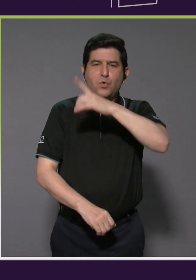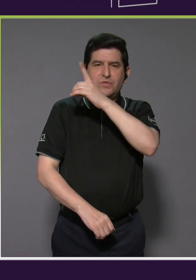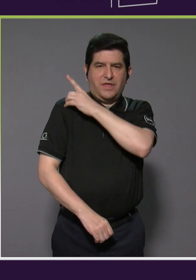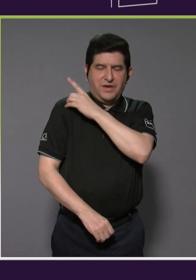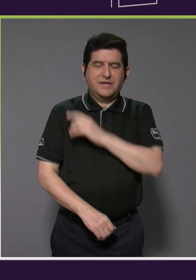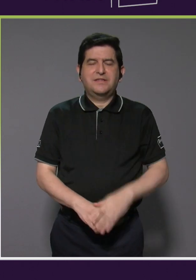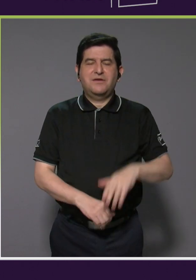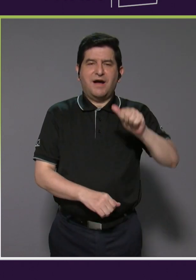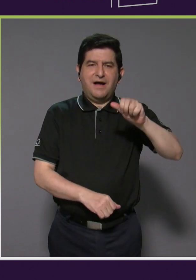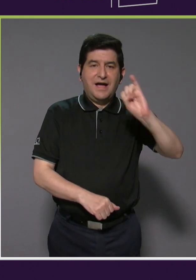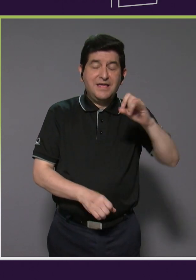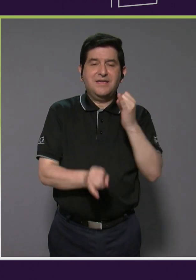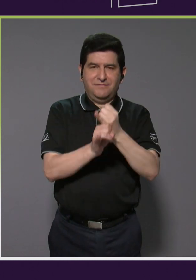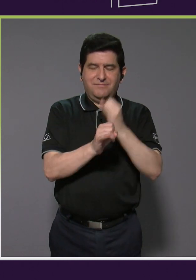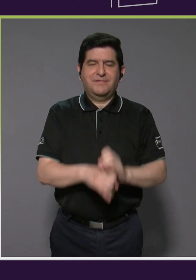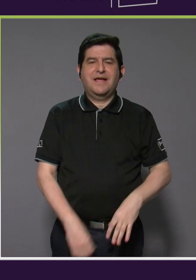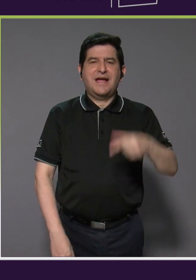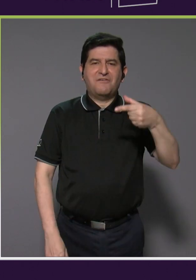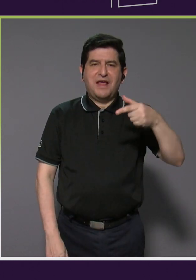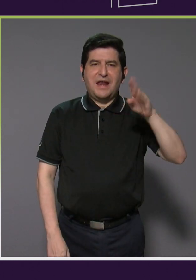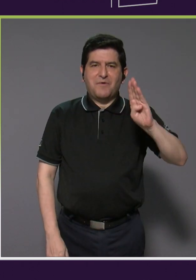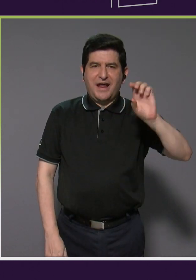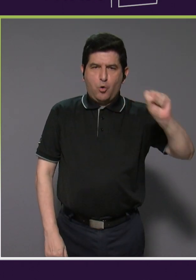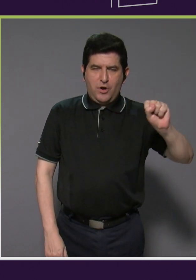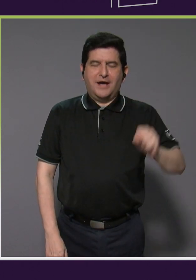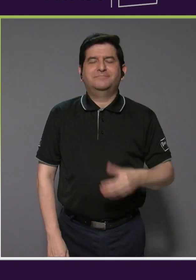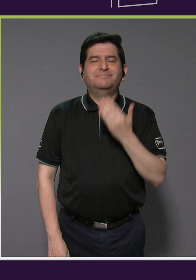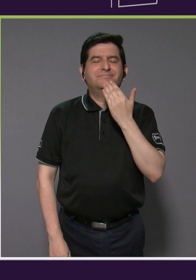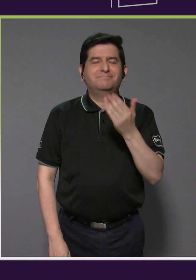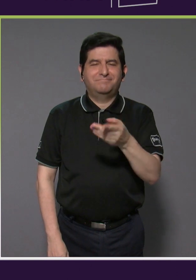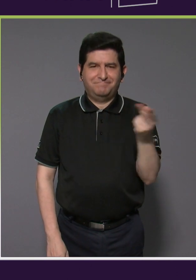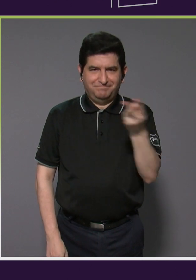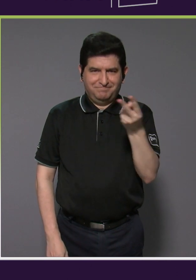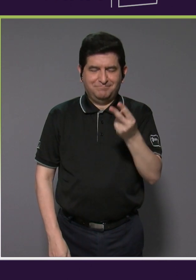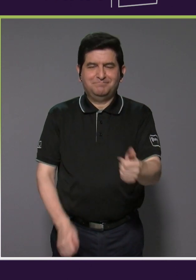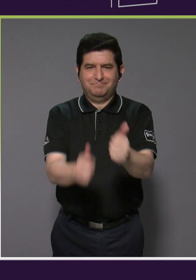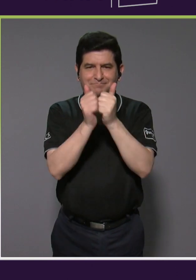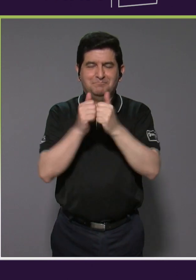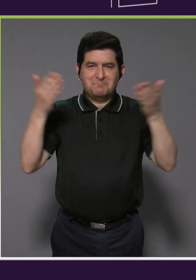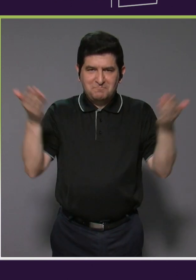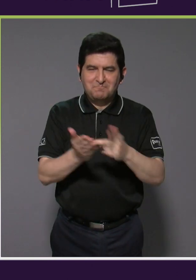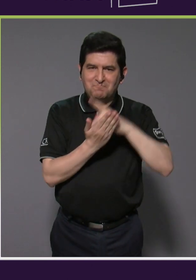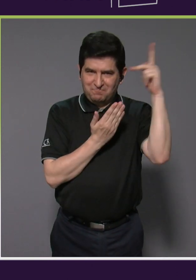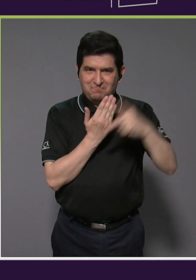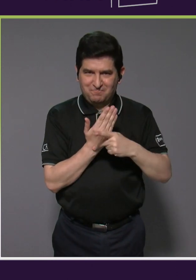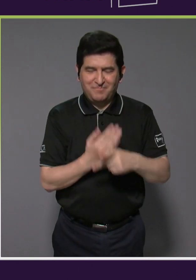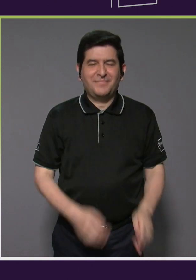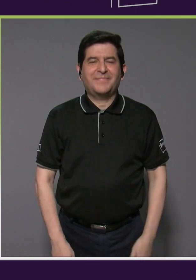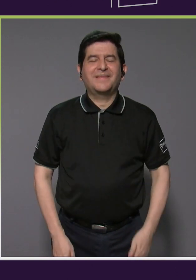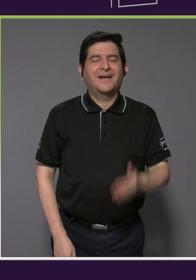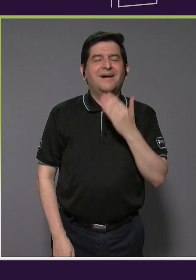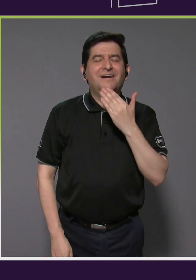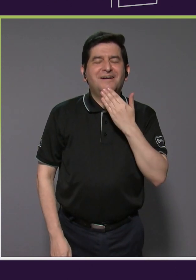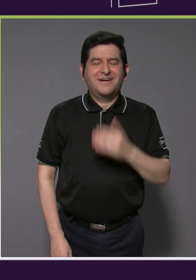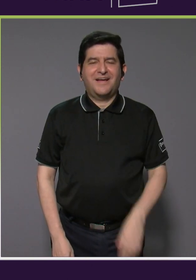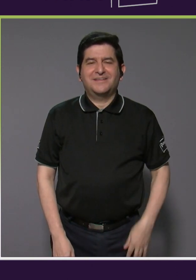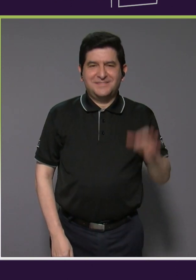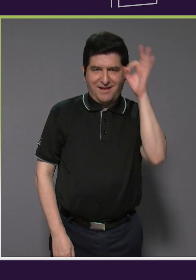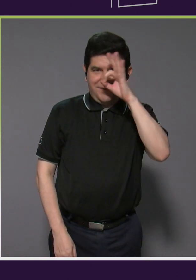esta institución, quien es Gabriela Barahona. Muchas gracias a ambas por acompañarnos y bienvenidas al programa. Gracias, María